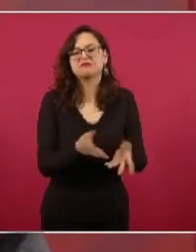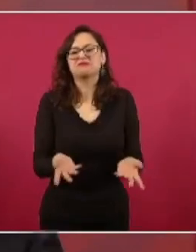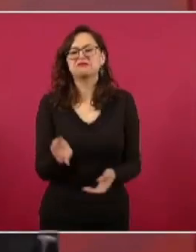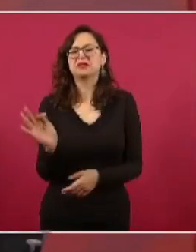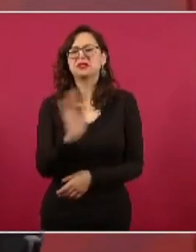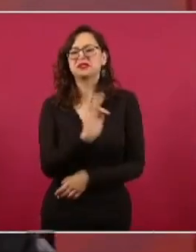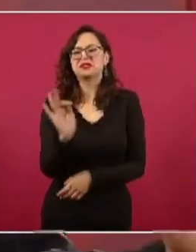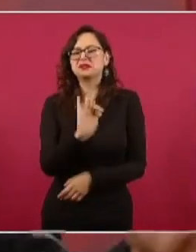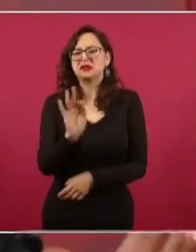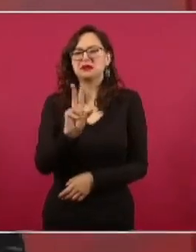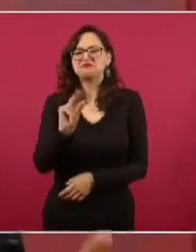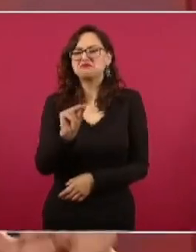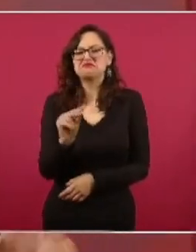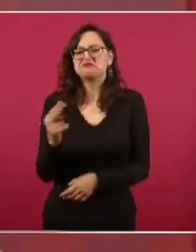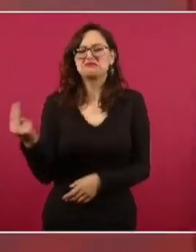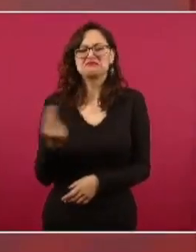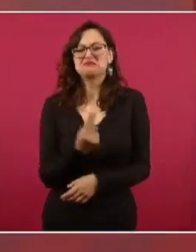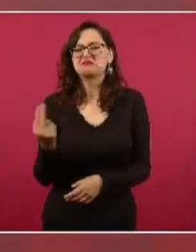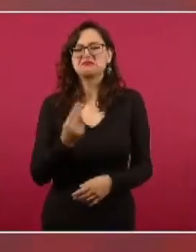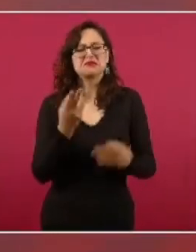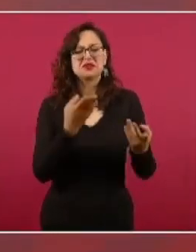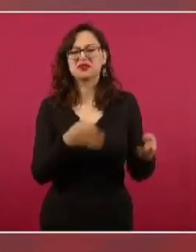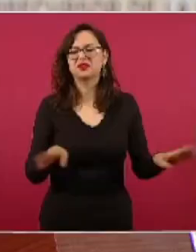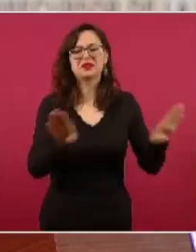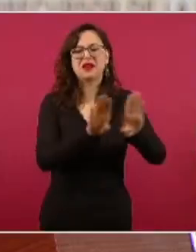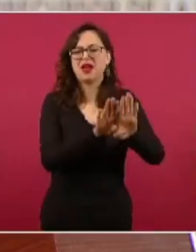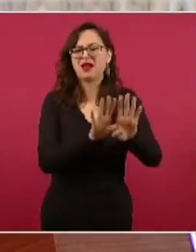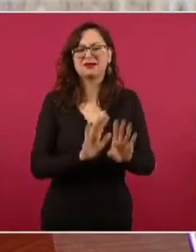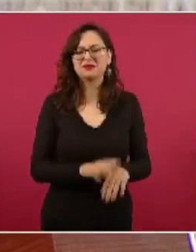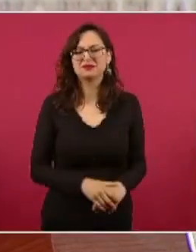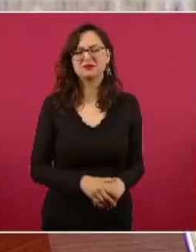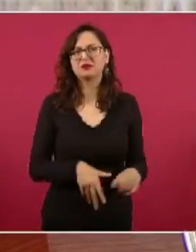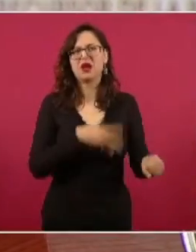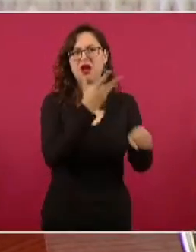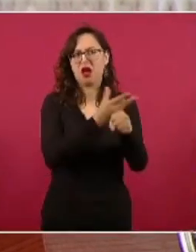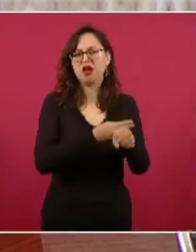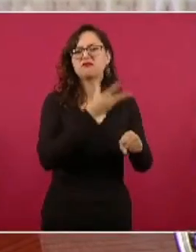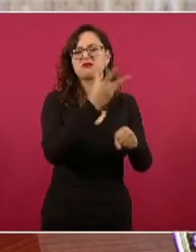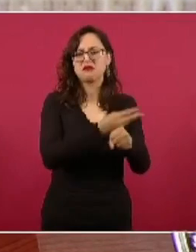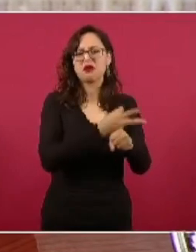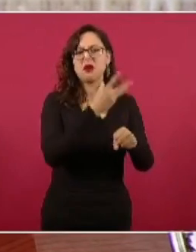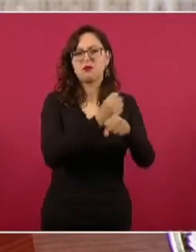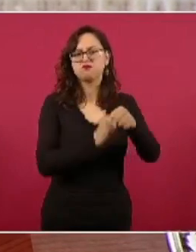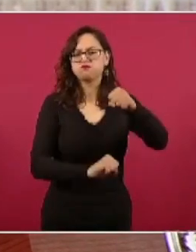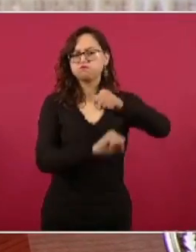y lo que se hace es que se apuntala para